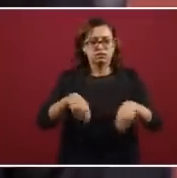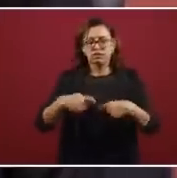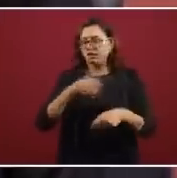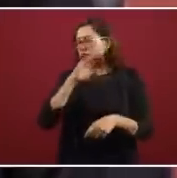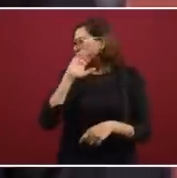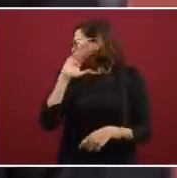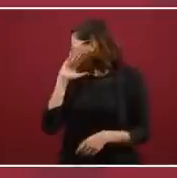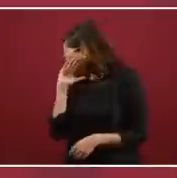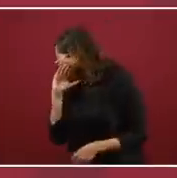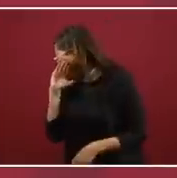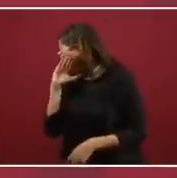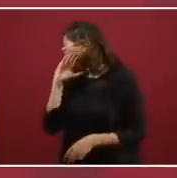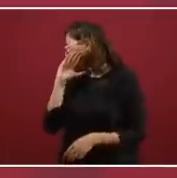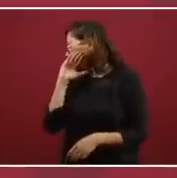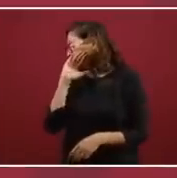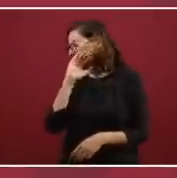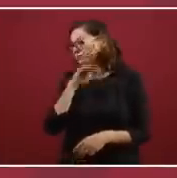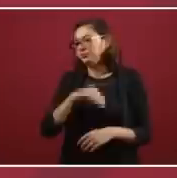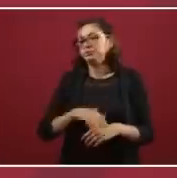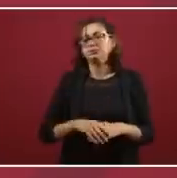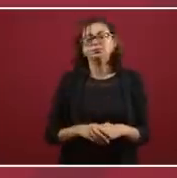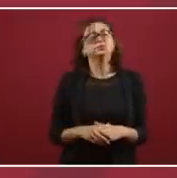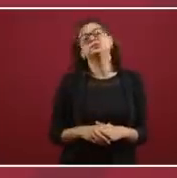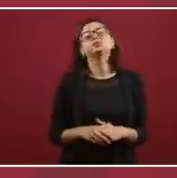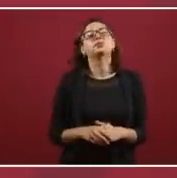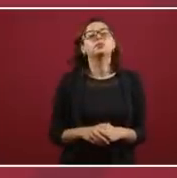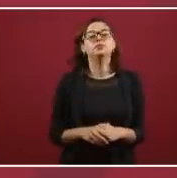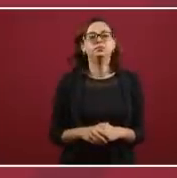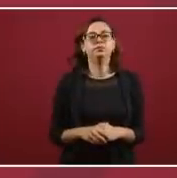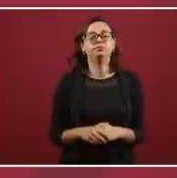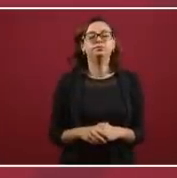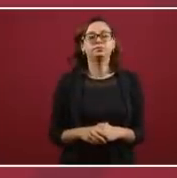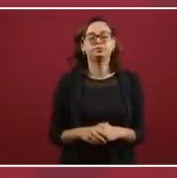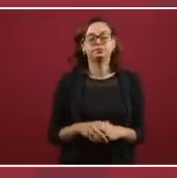pequeños créditos. Digo, en los